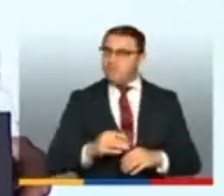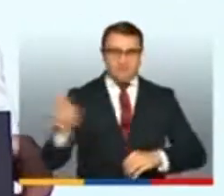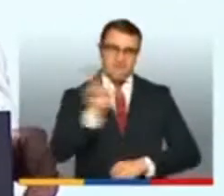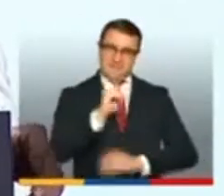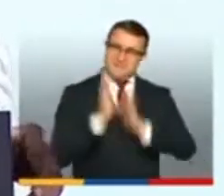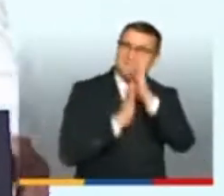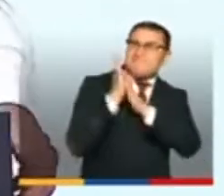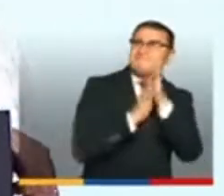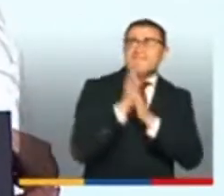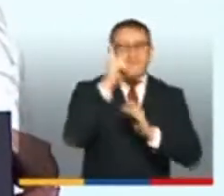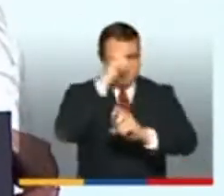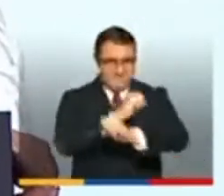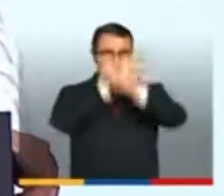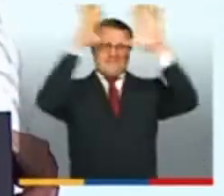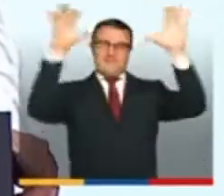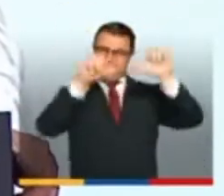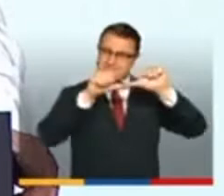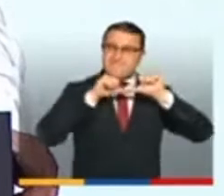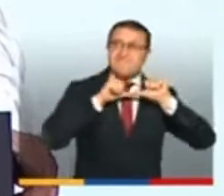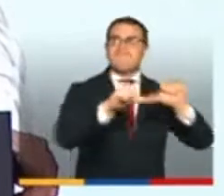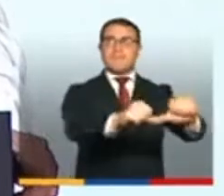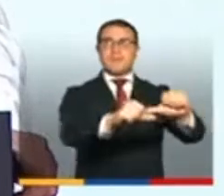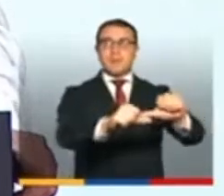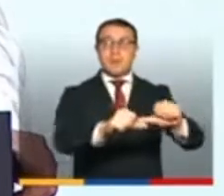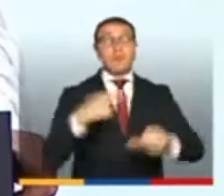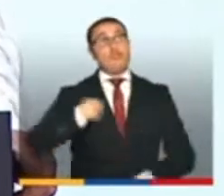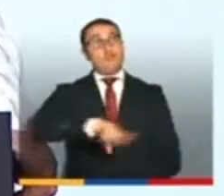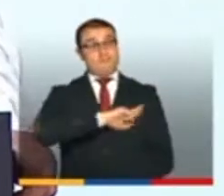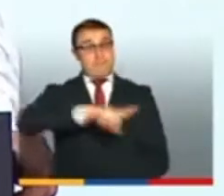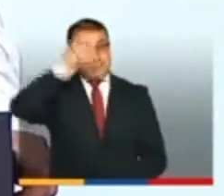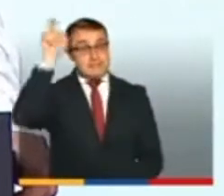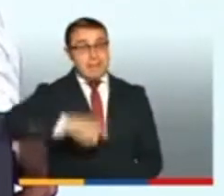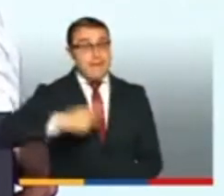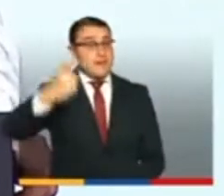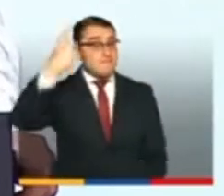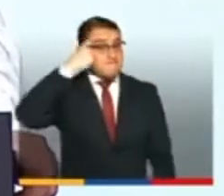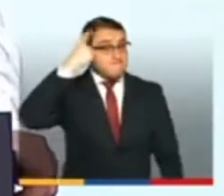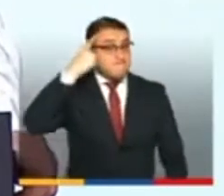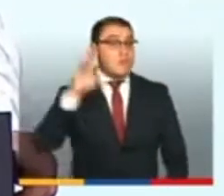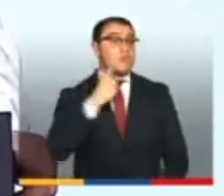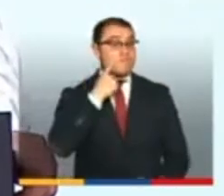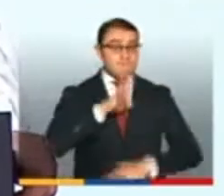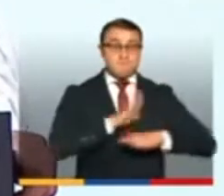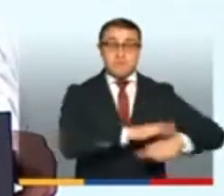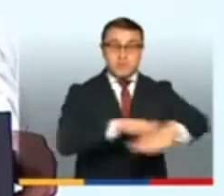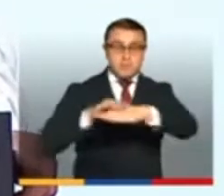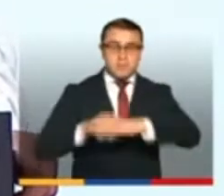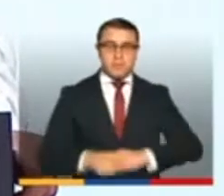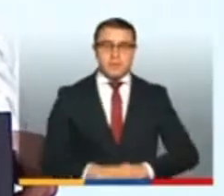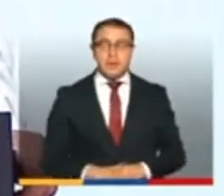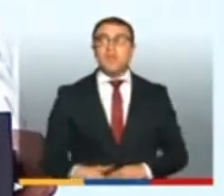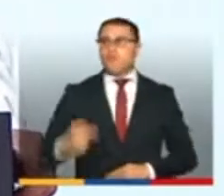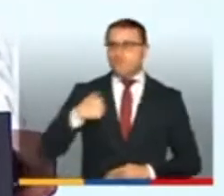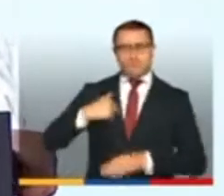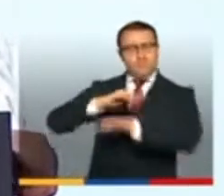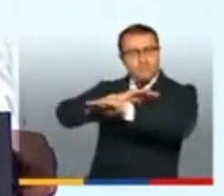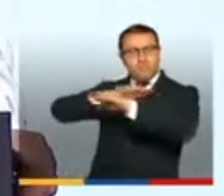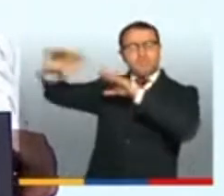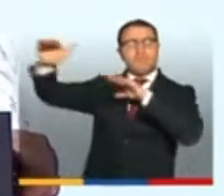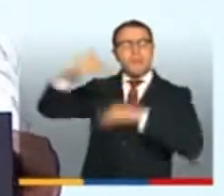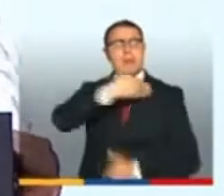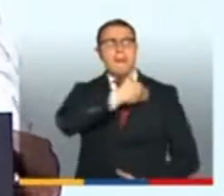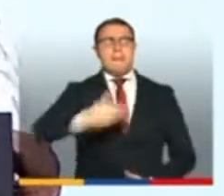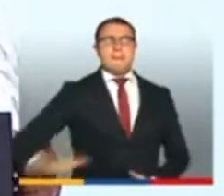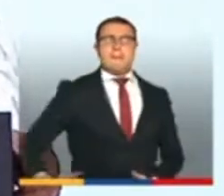Así que nos toca ponernos las pilas yo he invitado al presidente del país